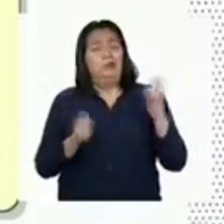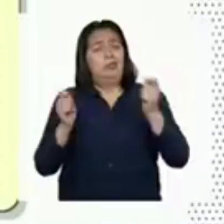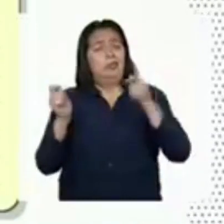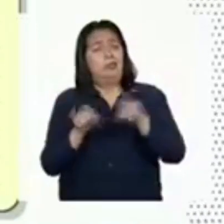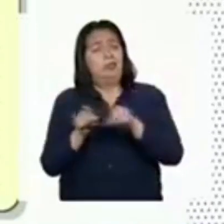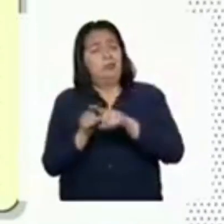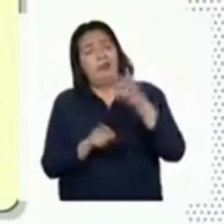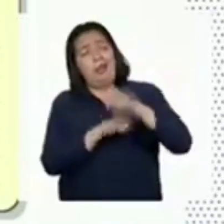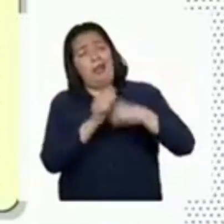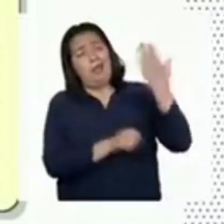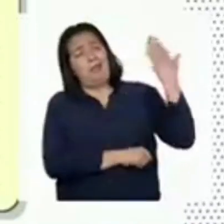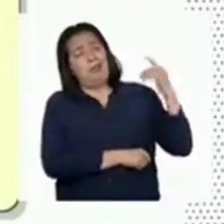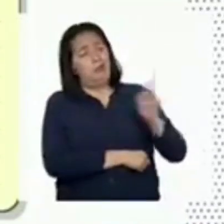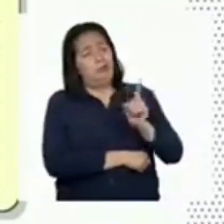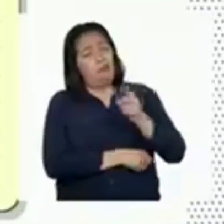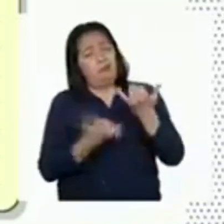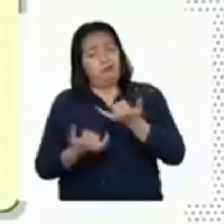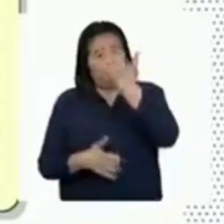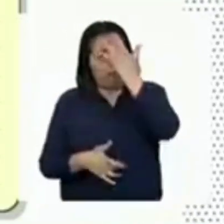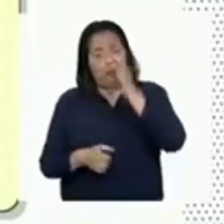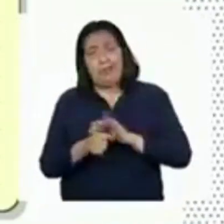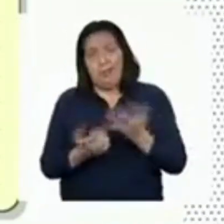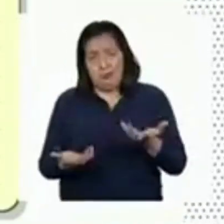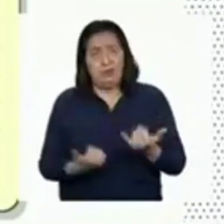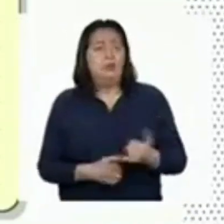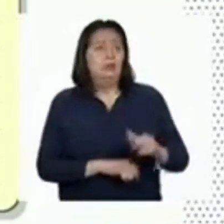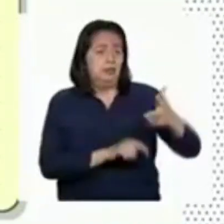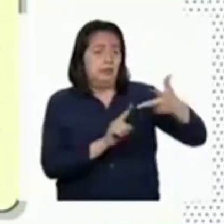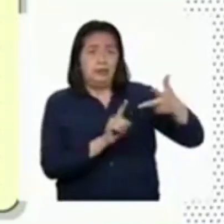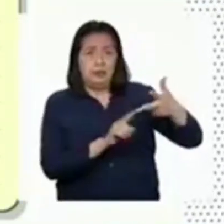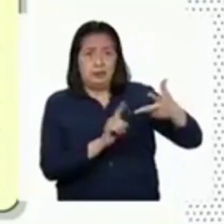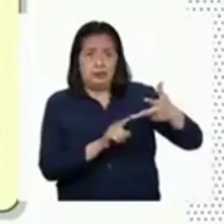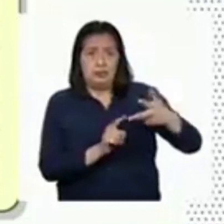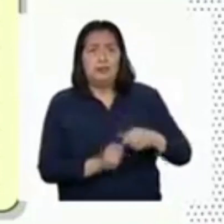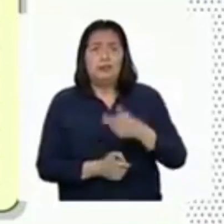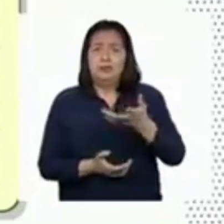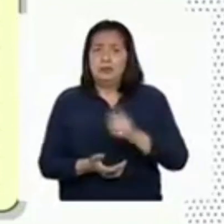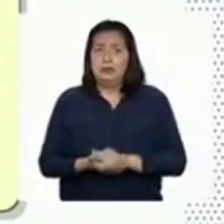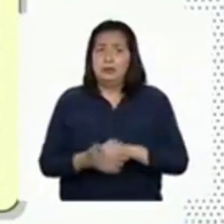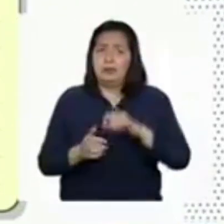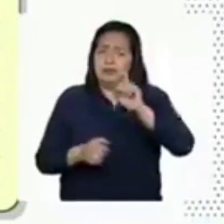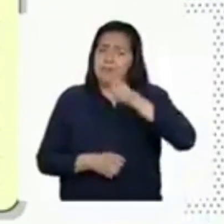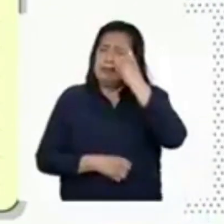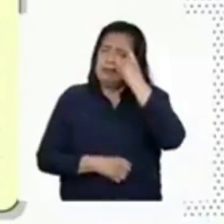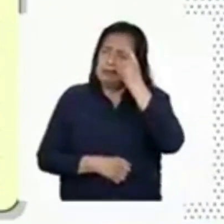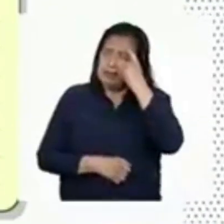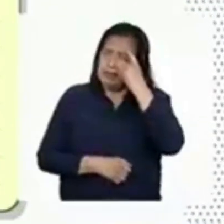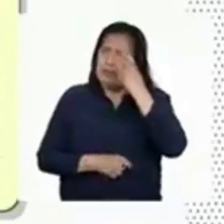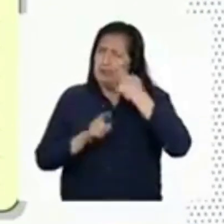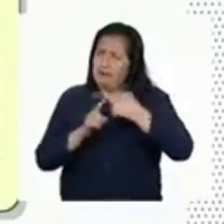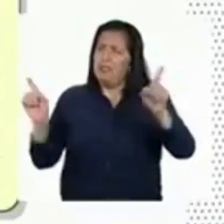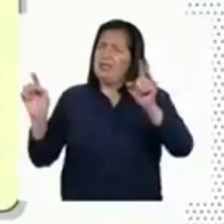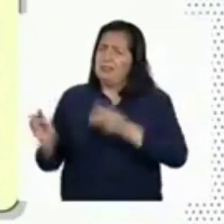años anteriores por la situación actual. La tercera idea es que debemos pensar en una